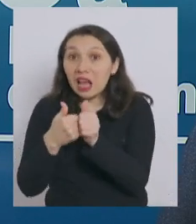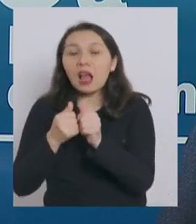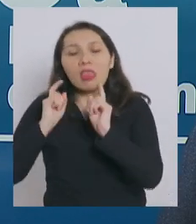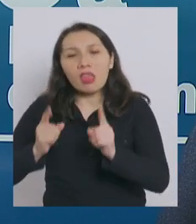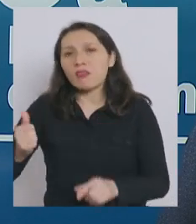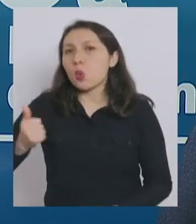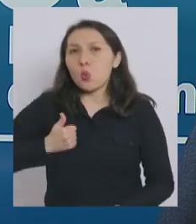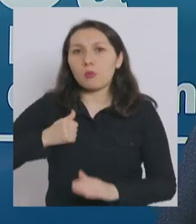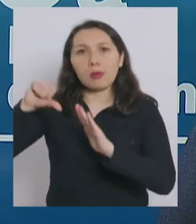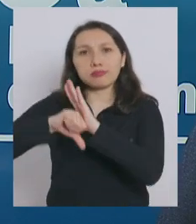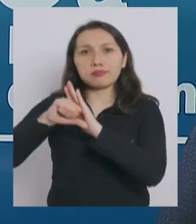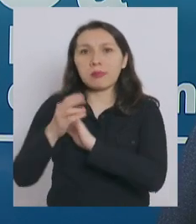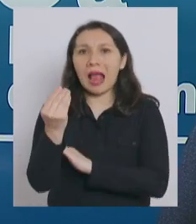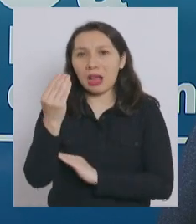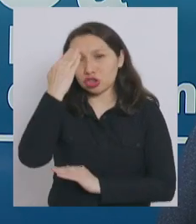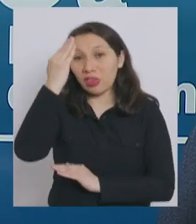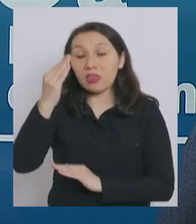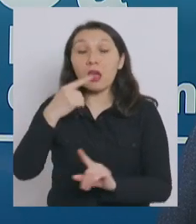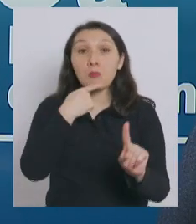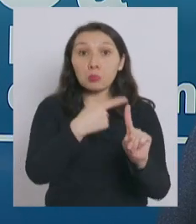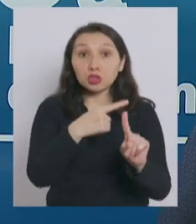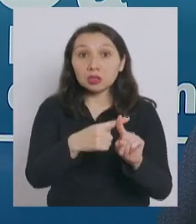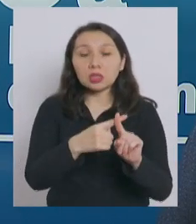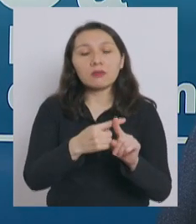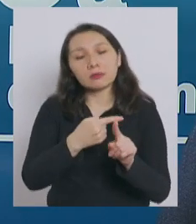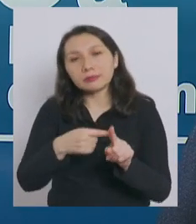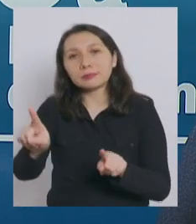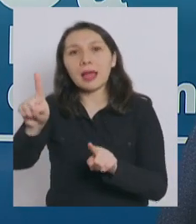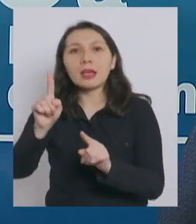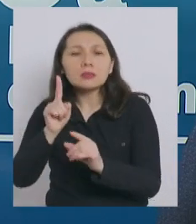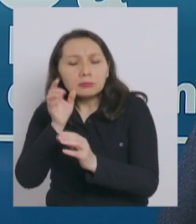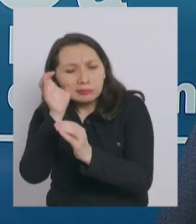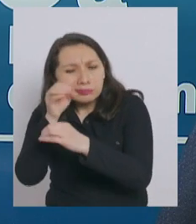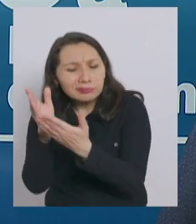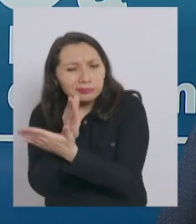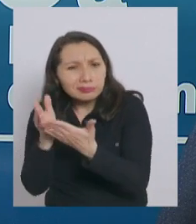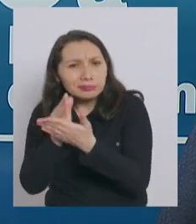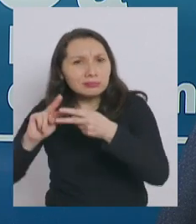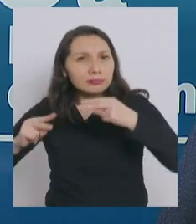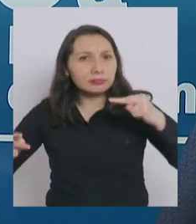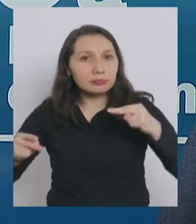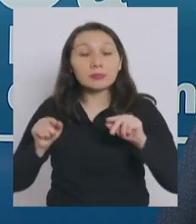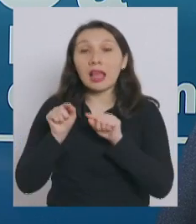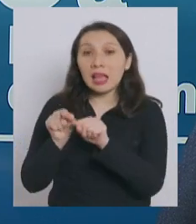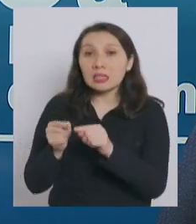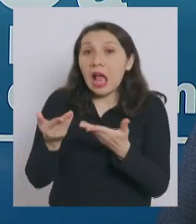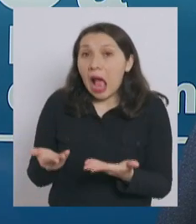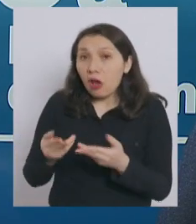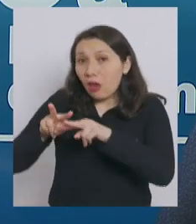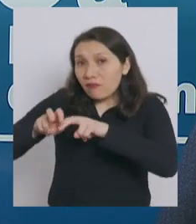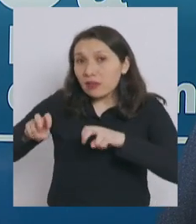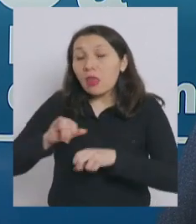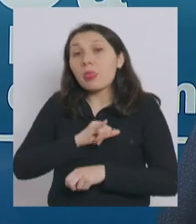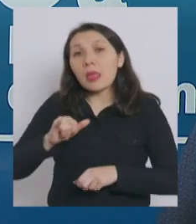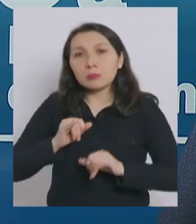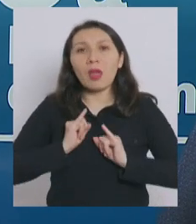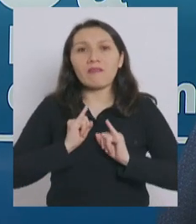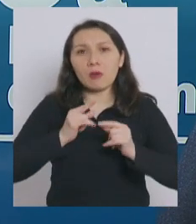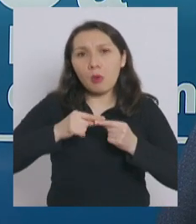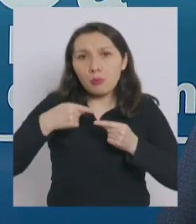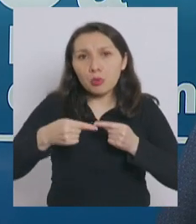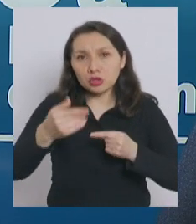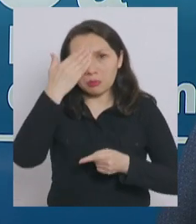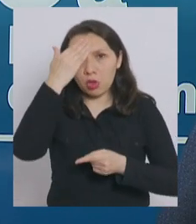si salen positivos se enviarán a secuenciar este caso se encuentra investigando y estaremos dando más detalles en los